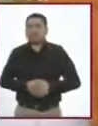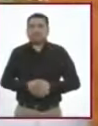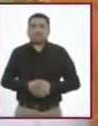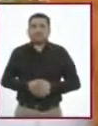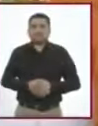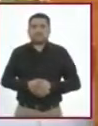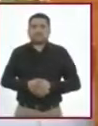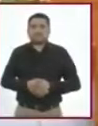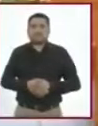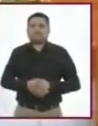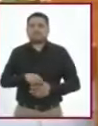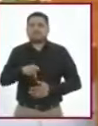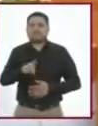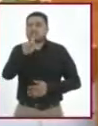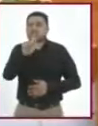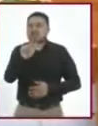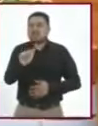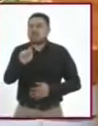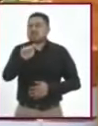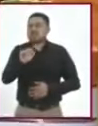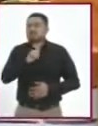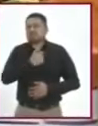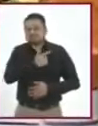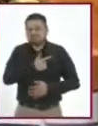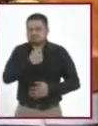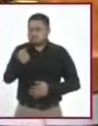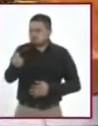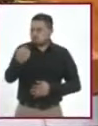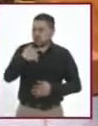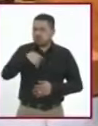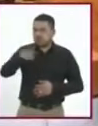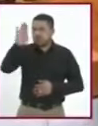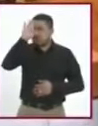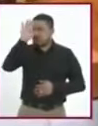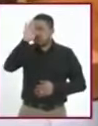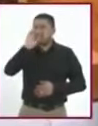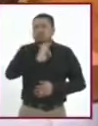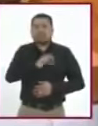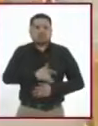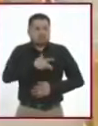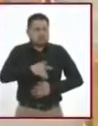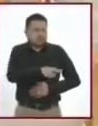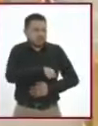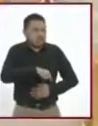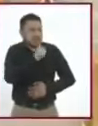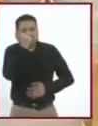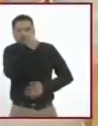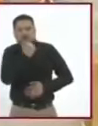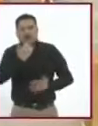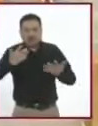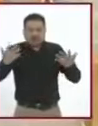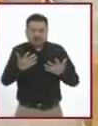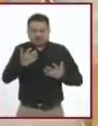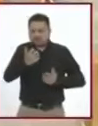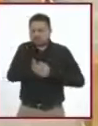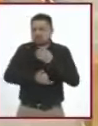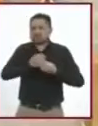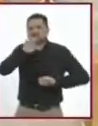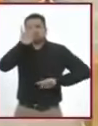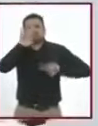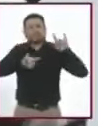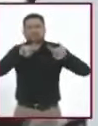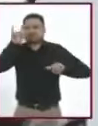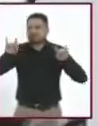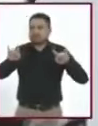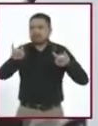Kate Ward, me gustaría que nos regalaras algún pensamiento que inspire a los alumnos para realizar sus exposiciones orales. Claro,